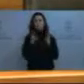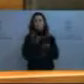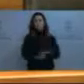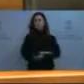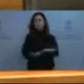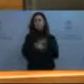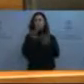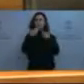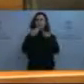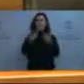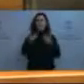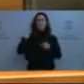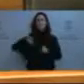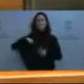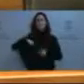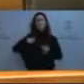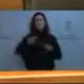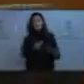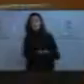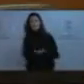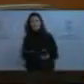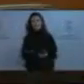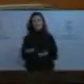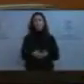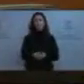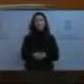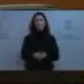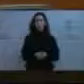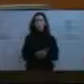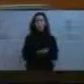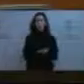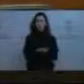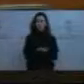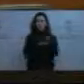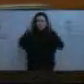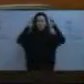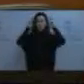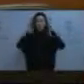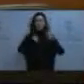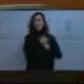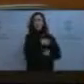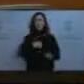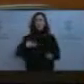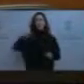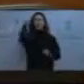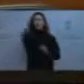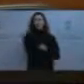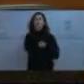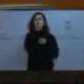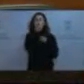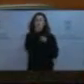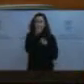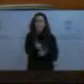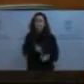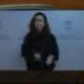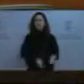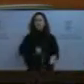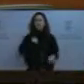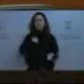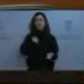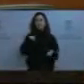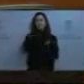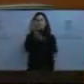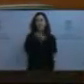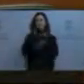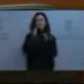Sí, gracias, señor presidente. Señoría, en relación con la formación, yo quiero darle mi opinión. En general, considero que es